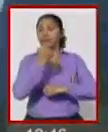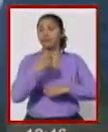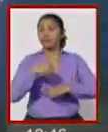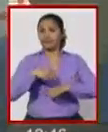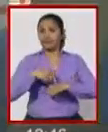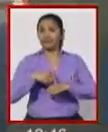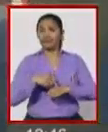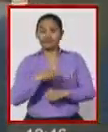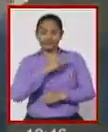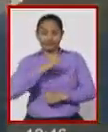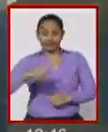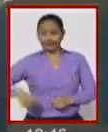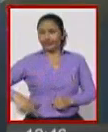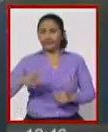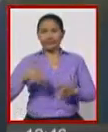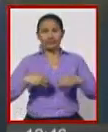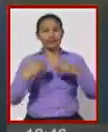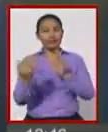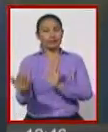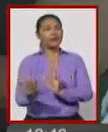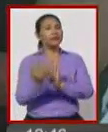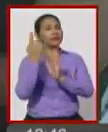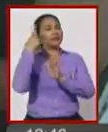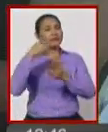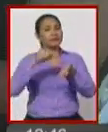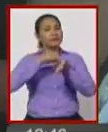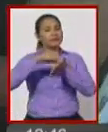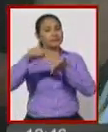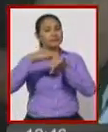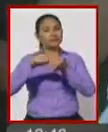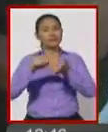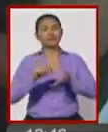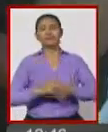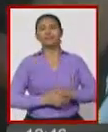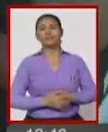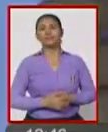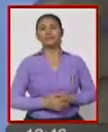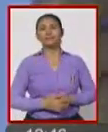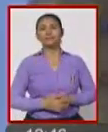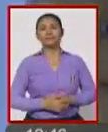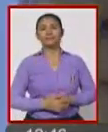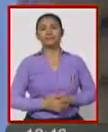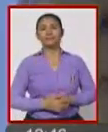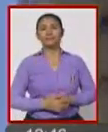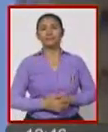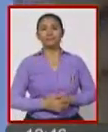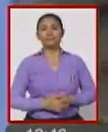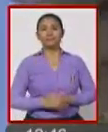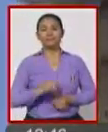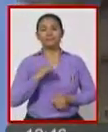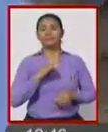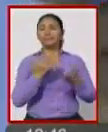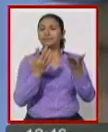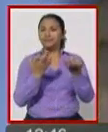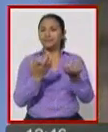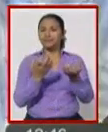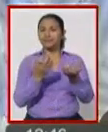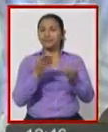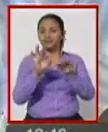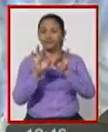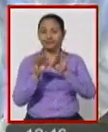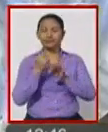hasta el momento el municipio no se ha apersonado para cancelar el pago correspondiente. Lo que yo quiero arreglar,